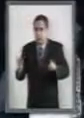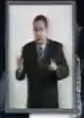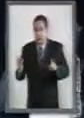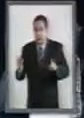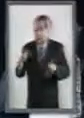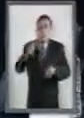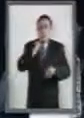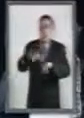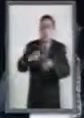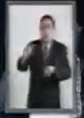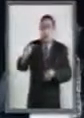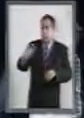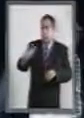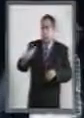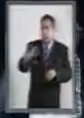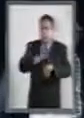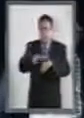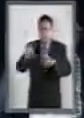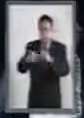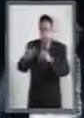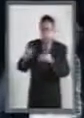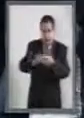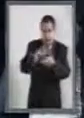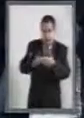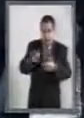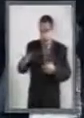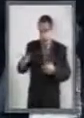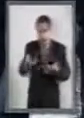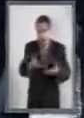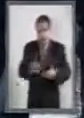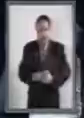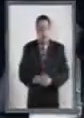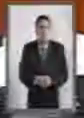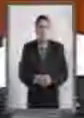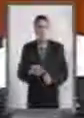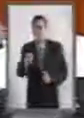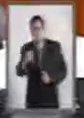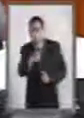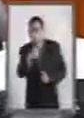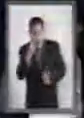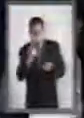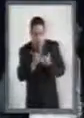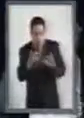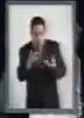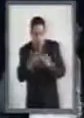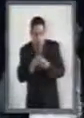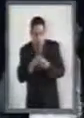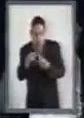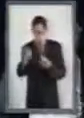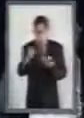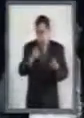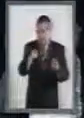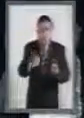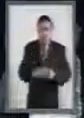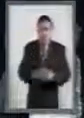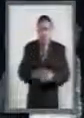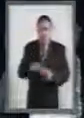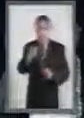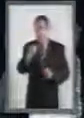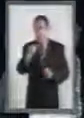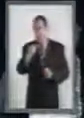Senador Gil, ¿desean suscribir su iniciativa? Adelante. Senador Brito, adelante. Senador